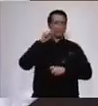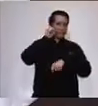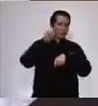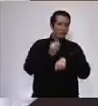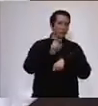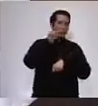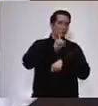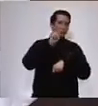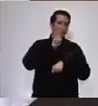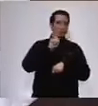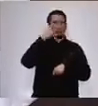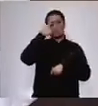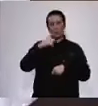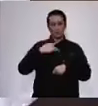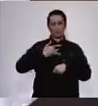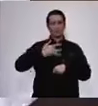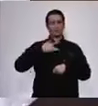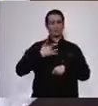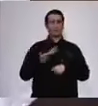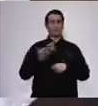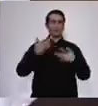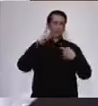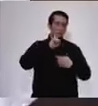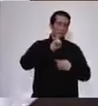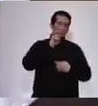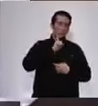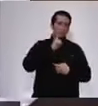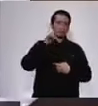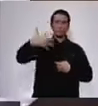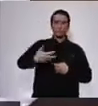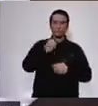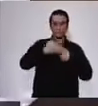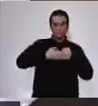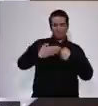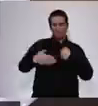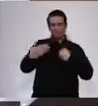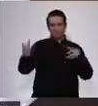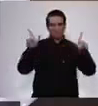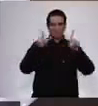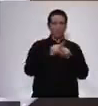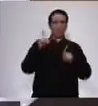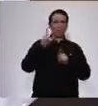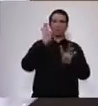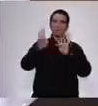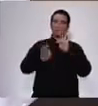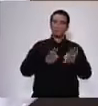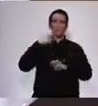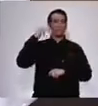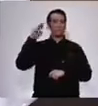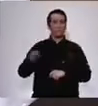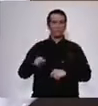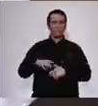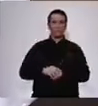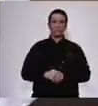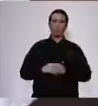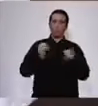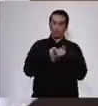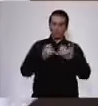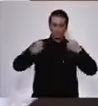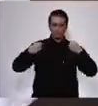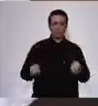estado y a la secretaría de las mujeres para sensibilizar a las víctimas sobre los alcances del procedimiento abreviado cuando se trate de feminicidio